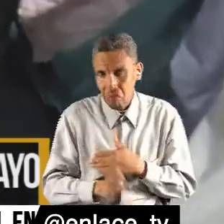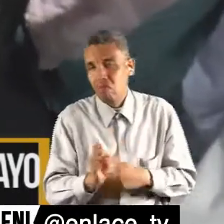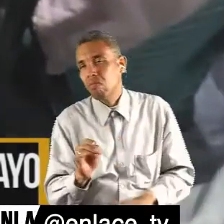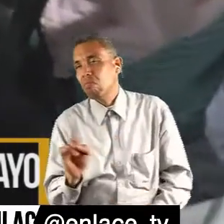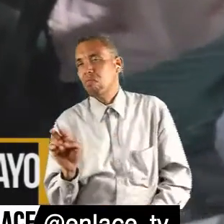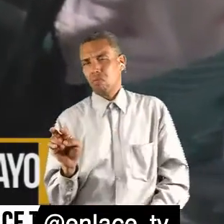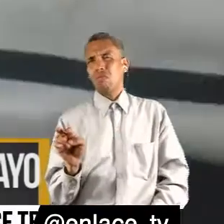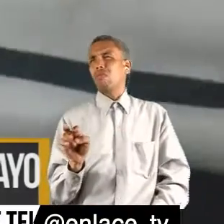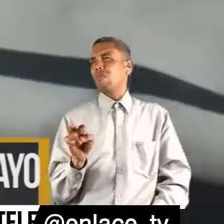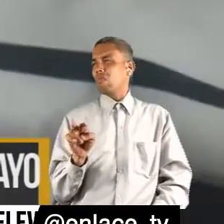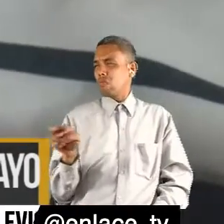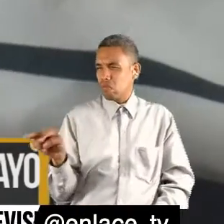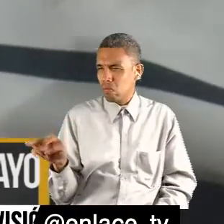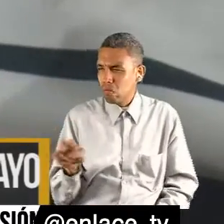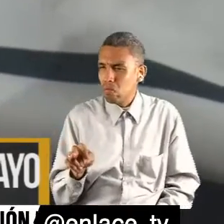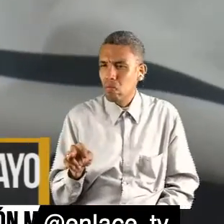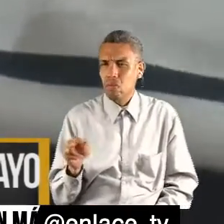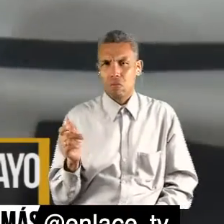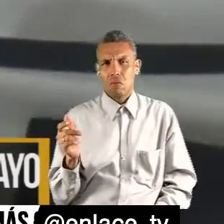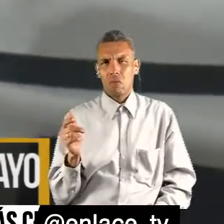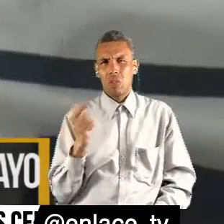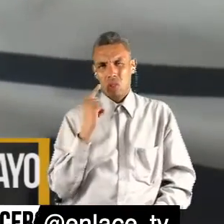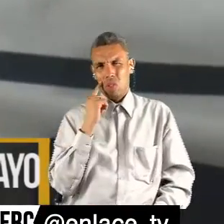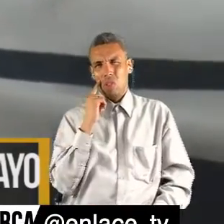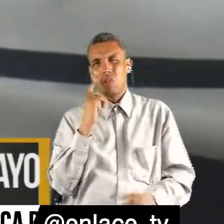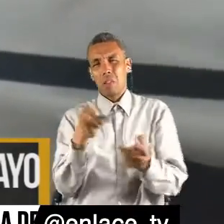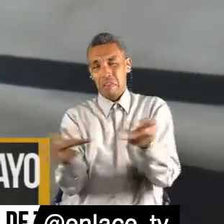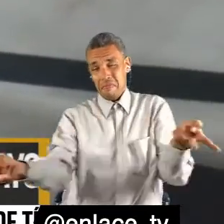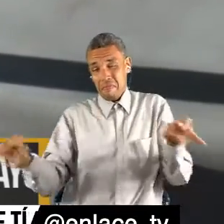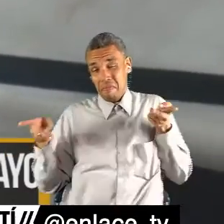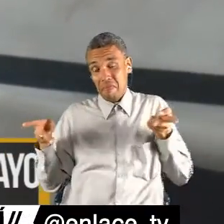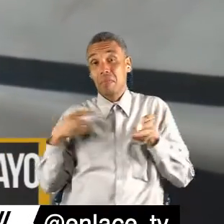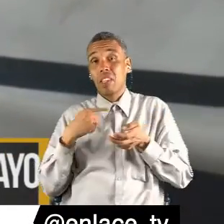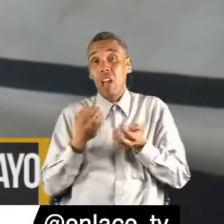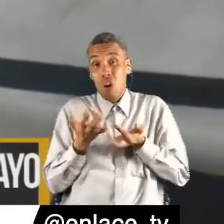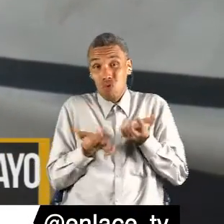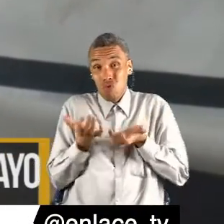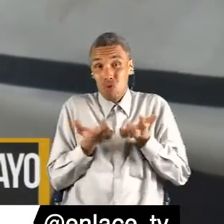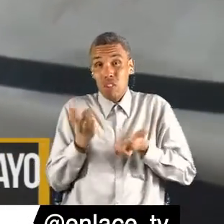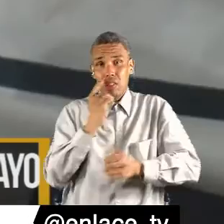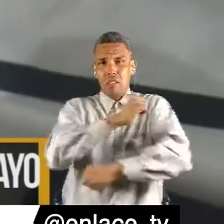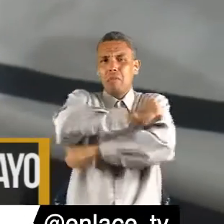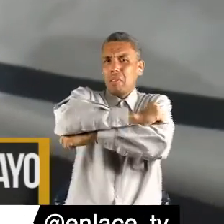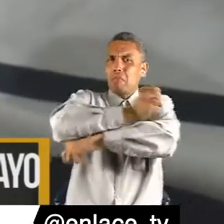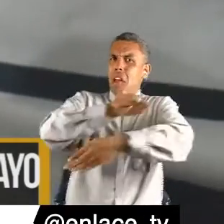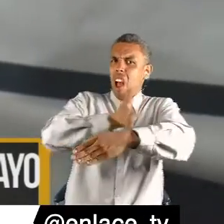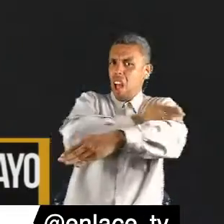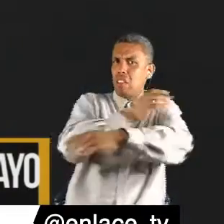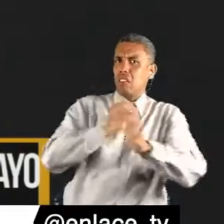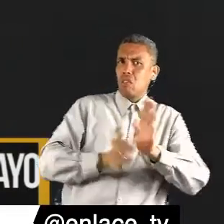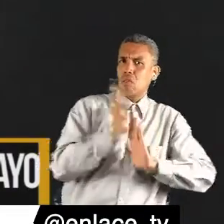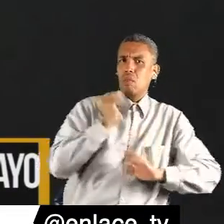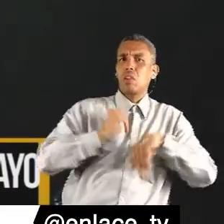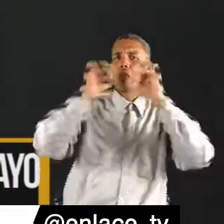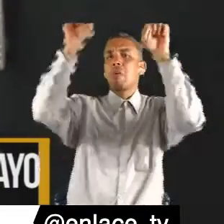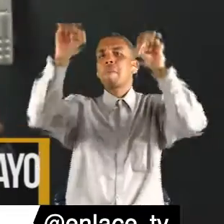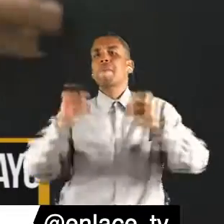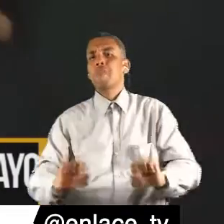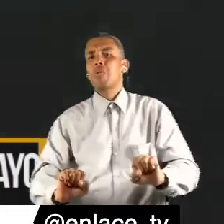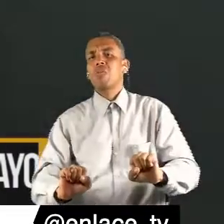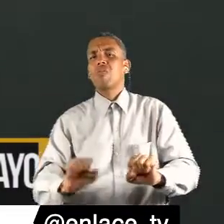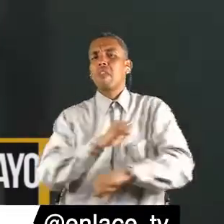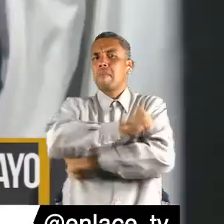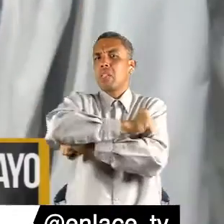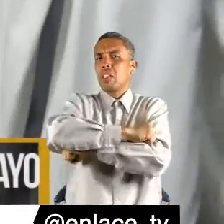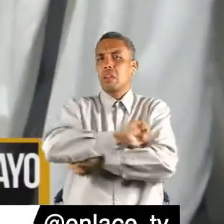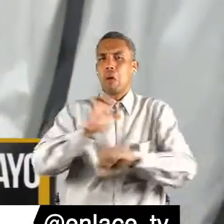la ventana de la cocina estaba abierta. Cuando encontré el cuarto abierto, el closet todo desorganizado, sin